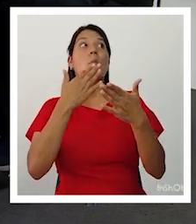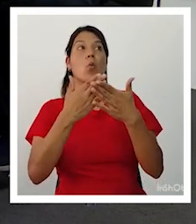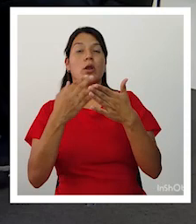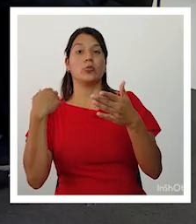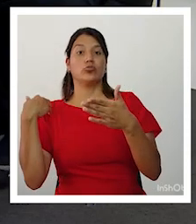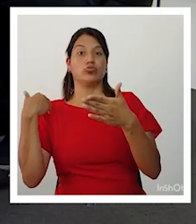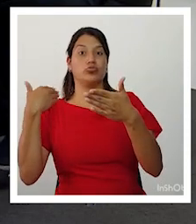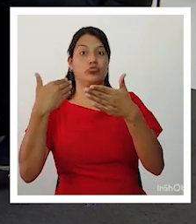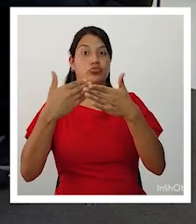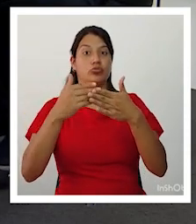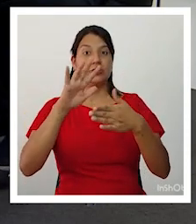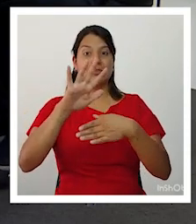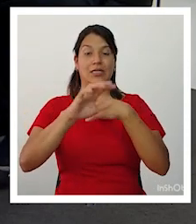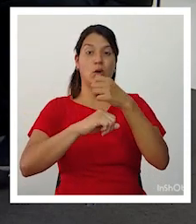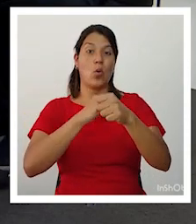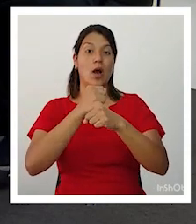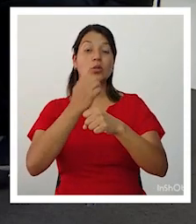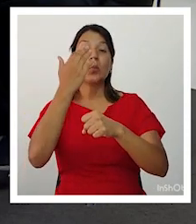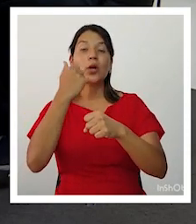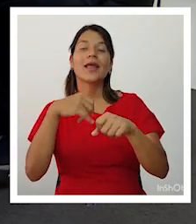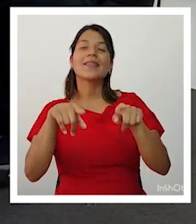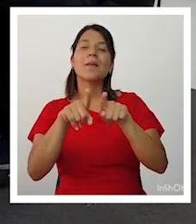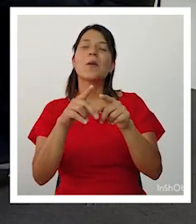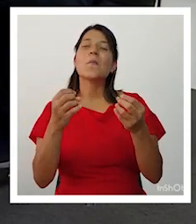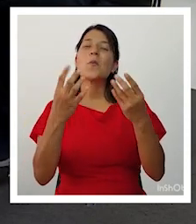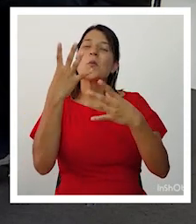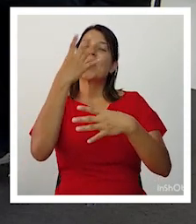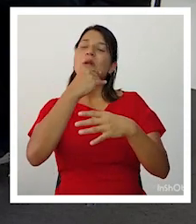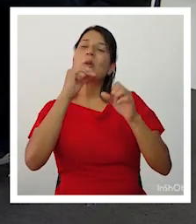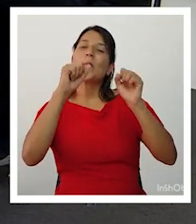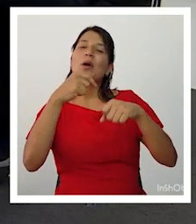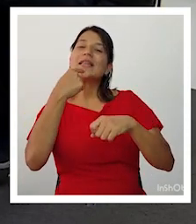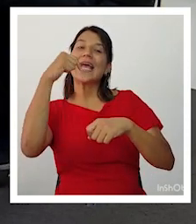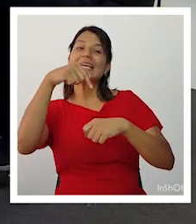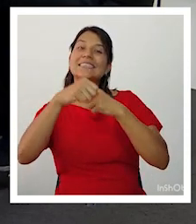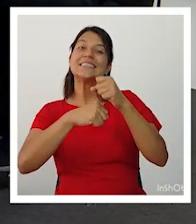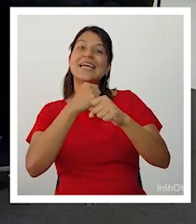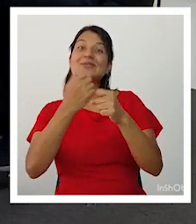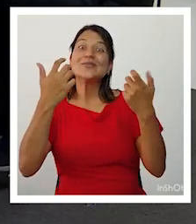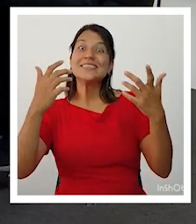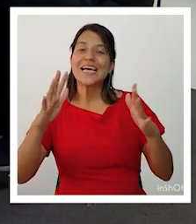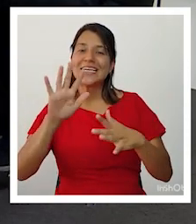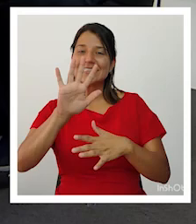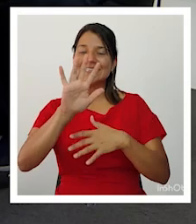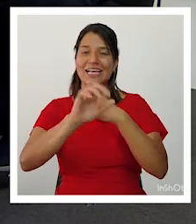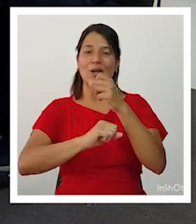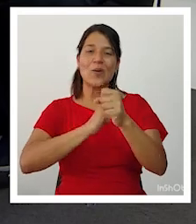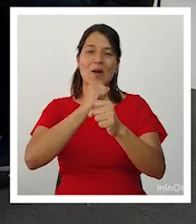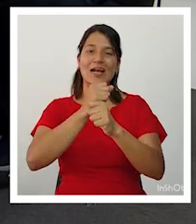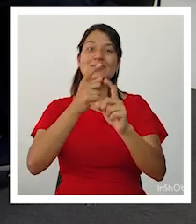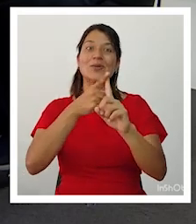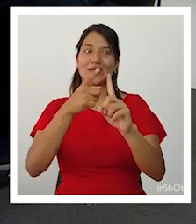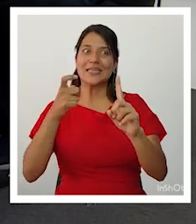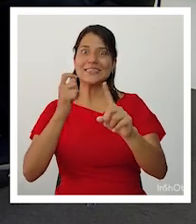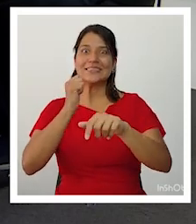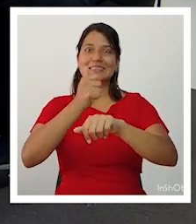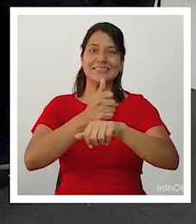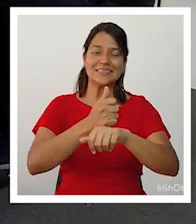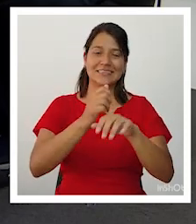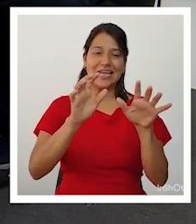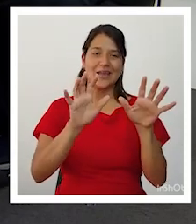porque también ha sido muy lindo el poder decir que este año cumplimos 5 años de que ya danza ha